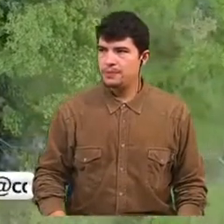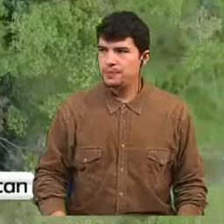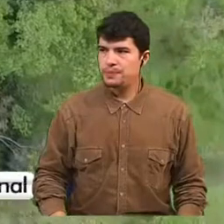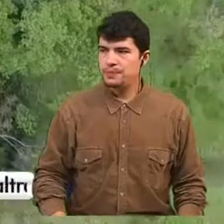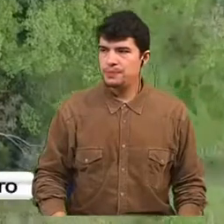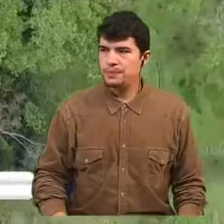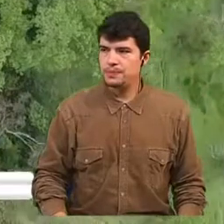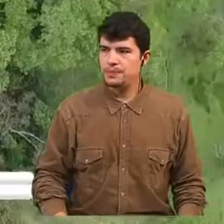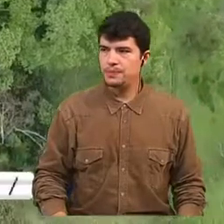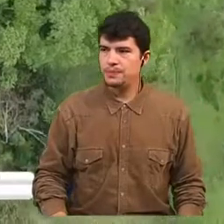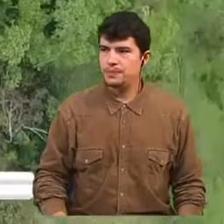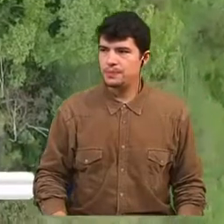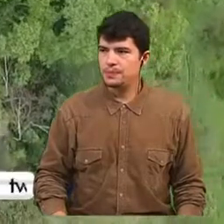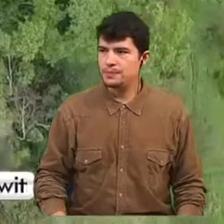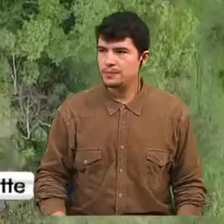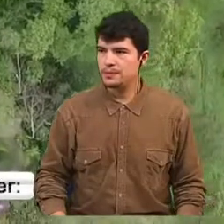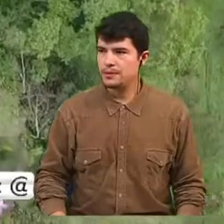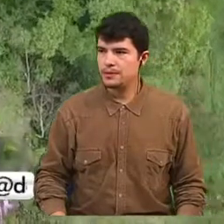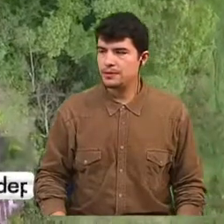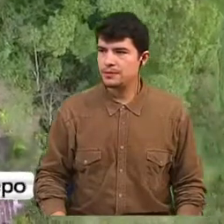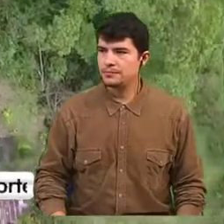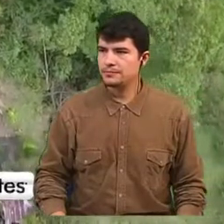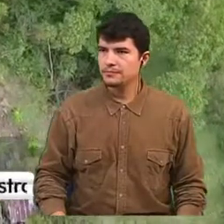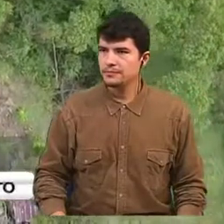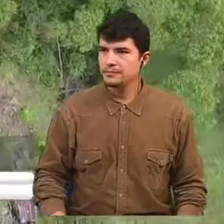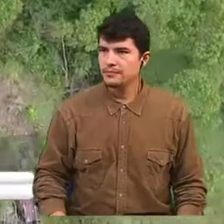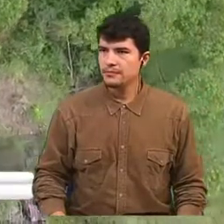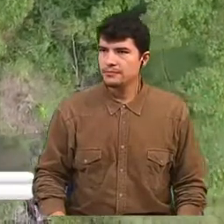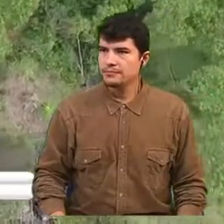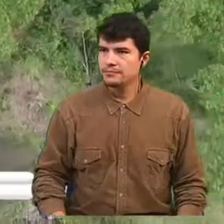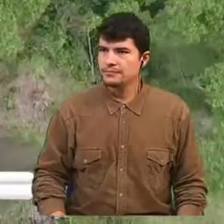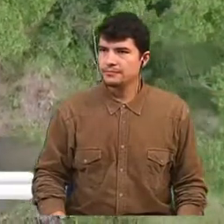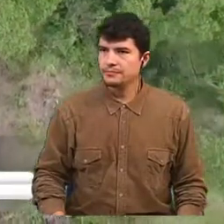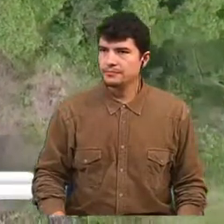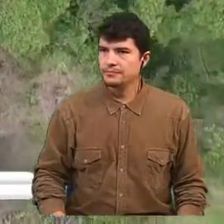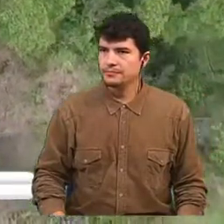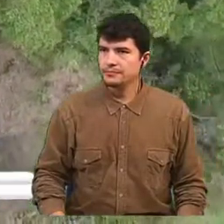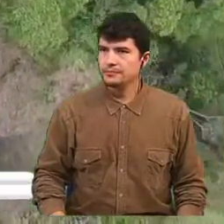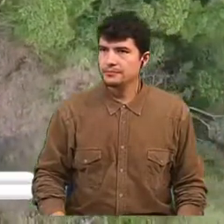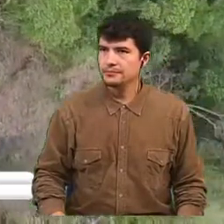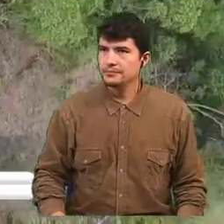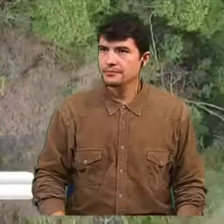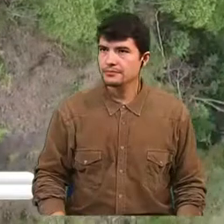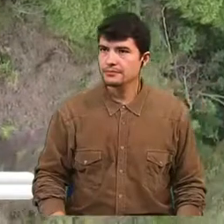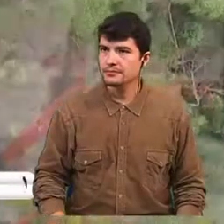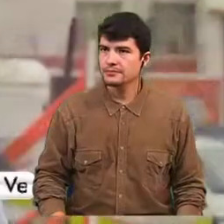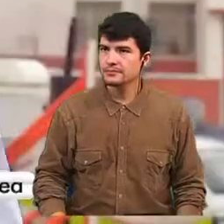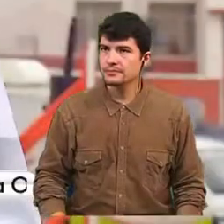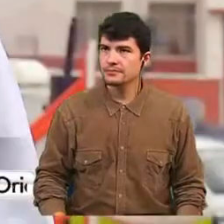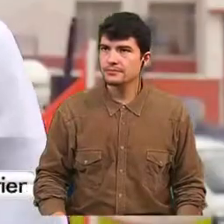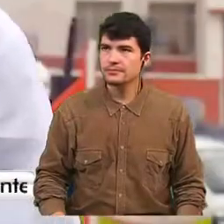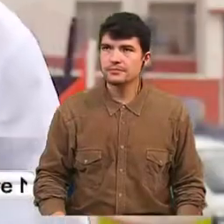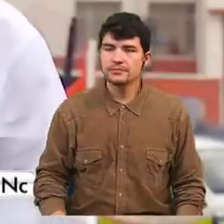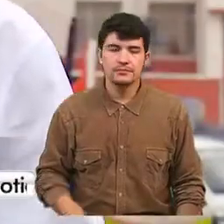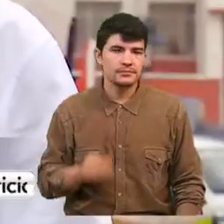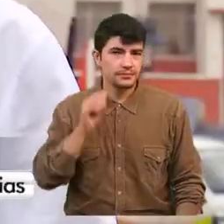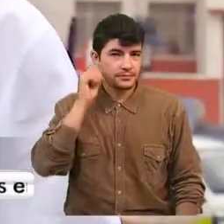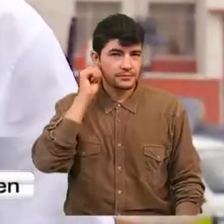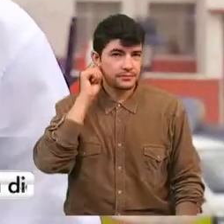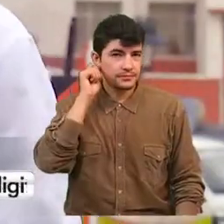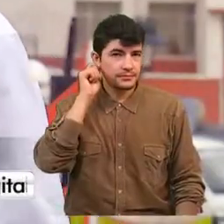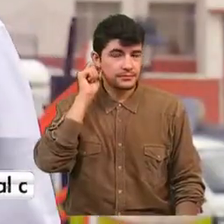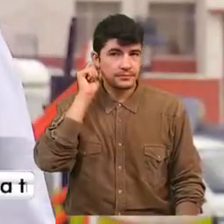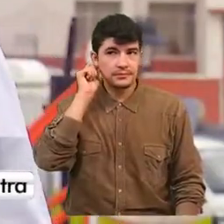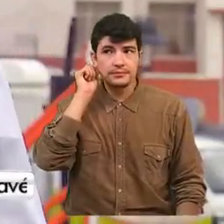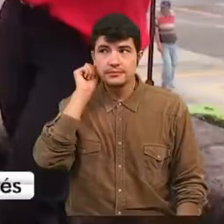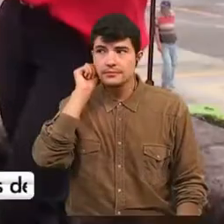buen funcionamiento de las obras. Y esto es lo que nos ha permitido realmente en tiempo real cumplir con los compromisos que el gobierno departamental